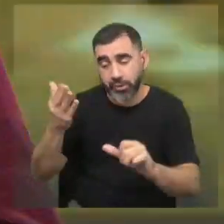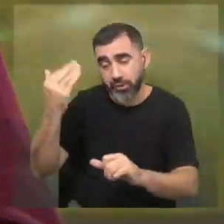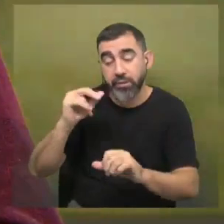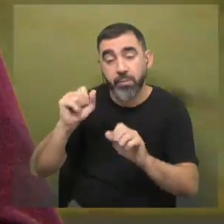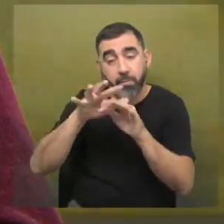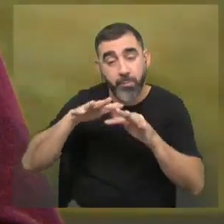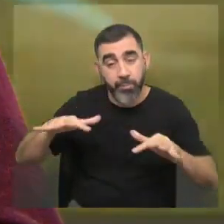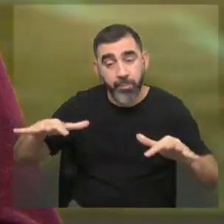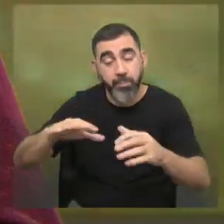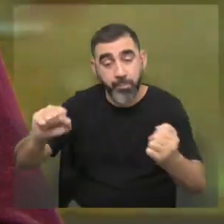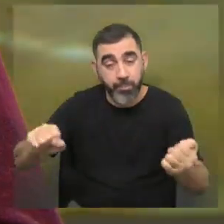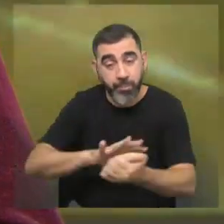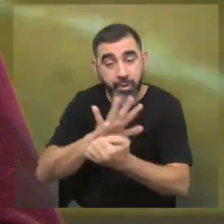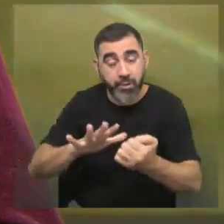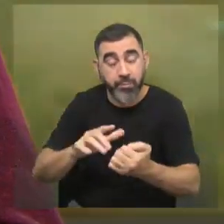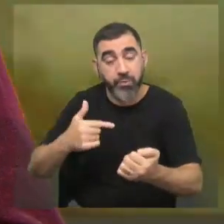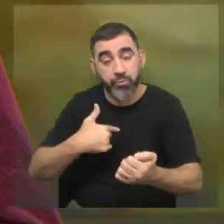protegido.